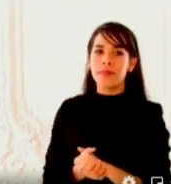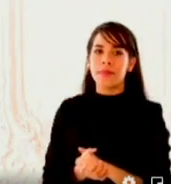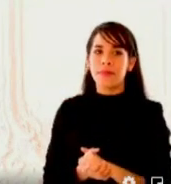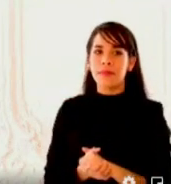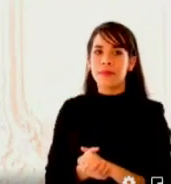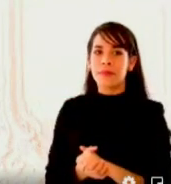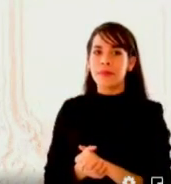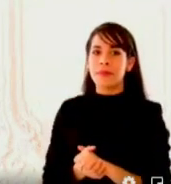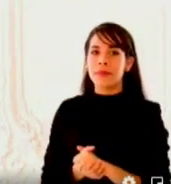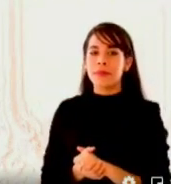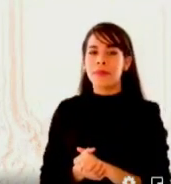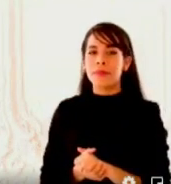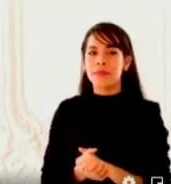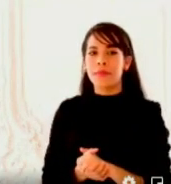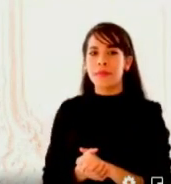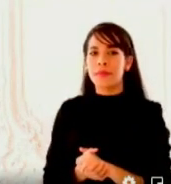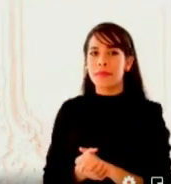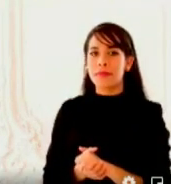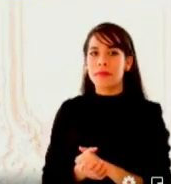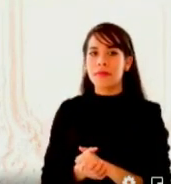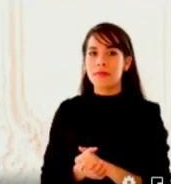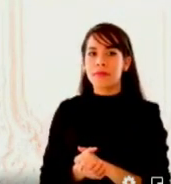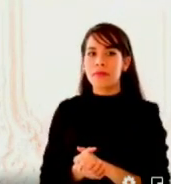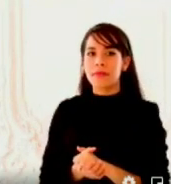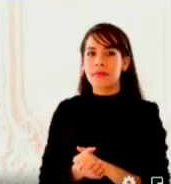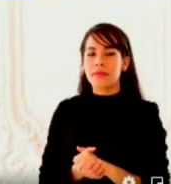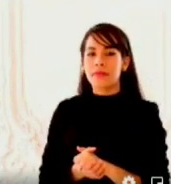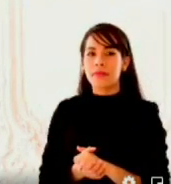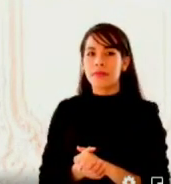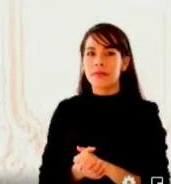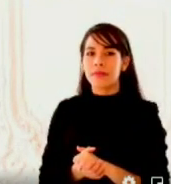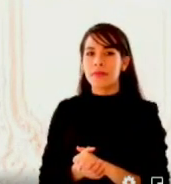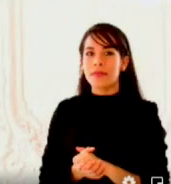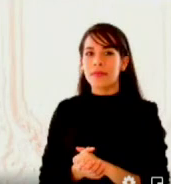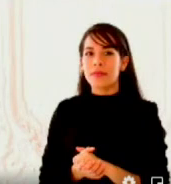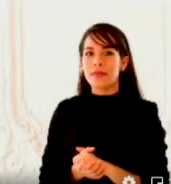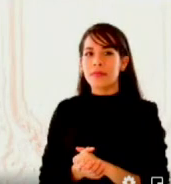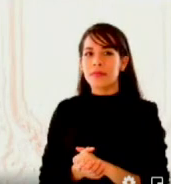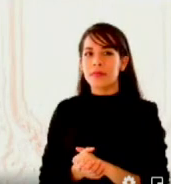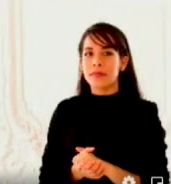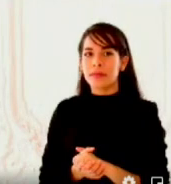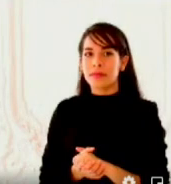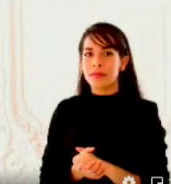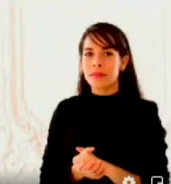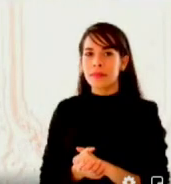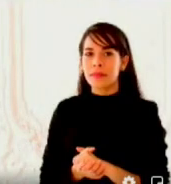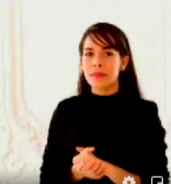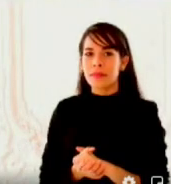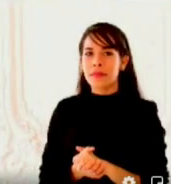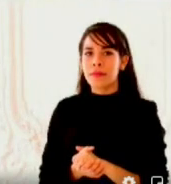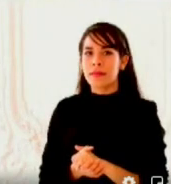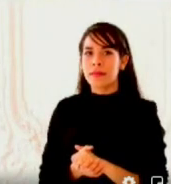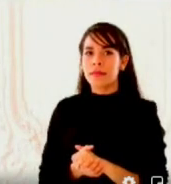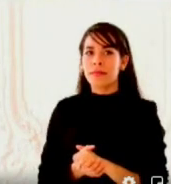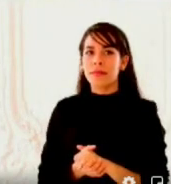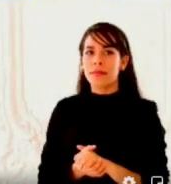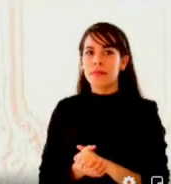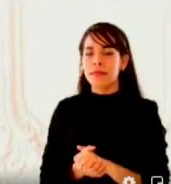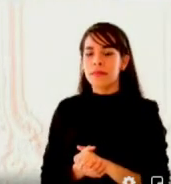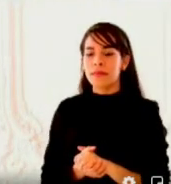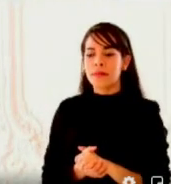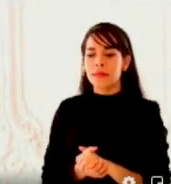sobre el particular, y es que hay vehículos en la carretera que se les da marbete, se les da permiso para estar en la carretera, que están alterados y tienen